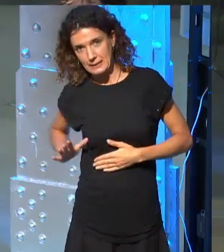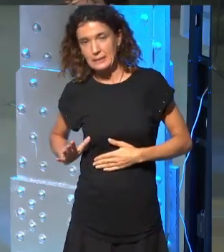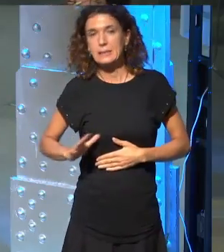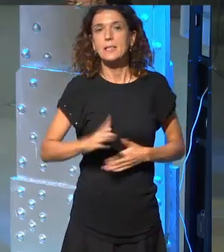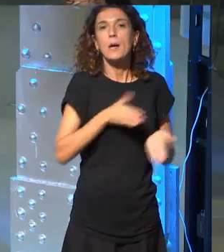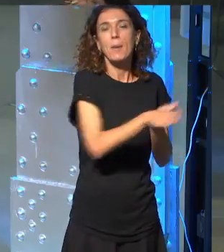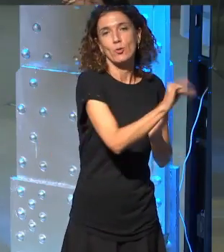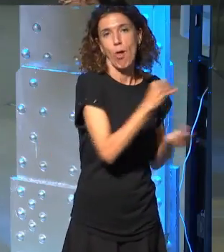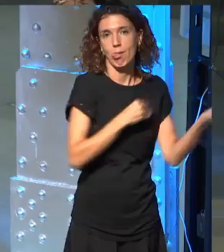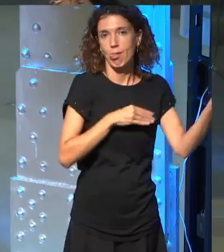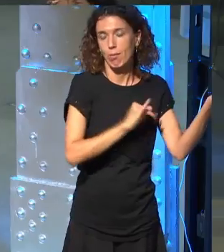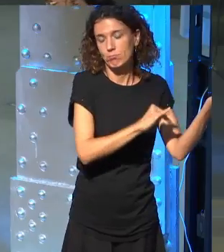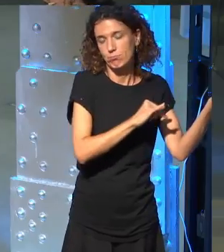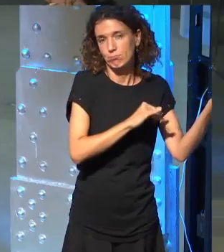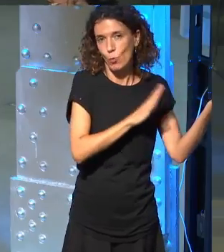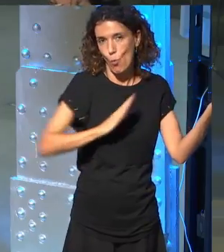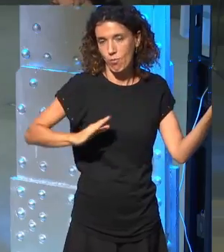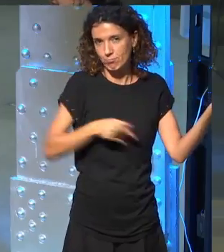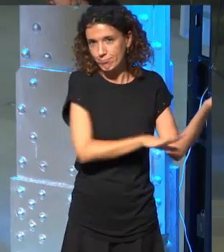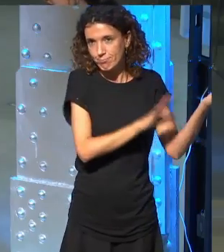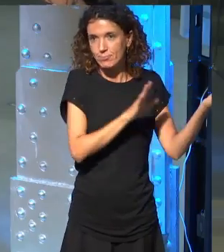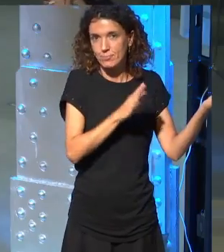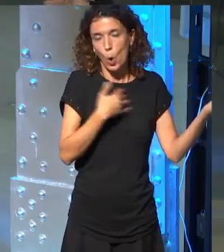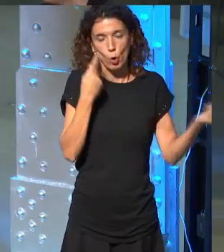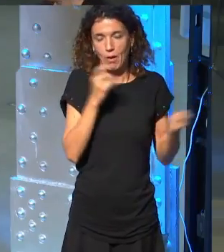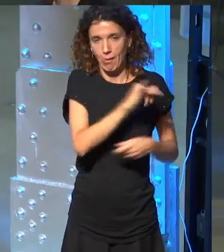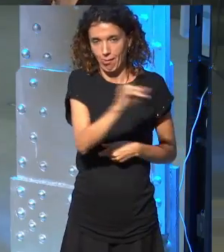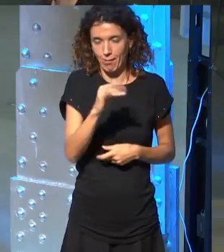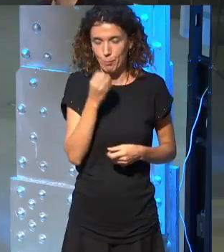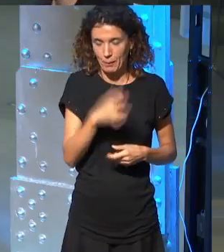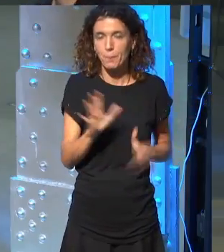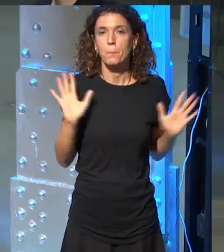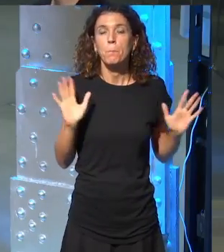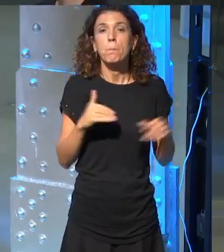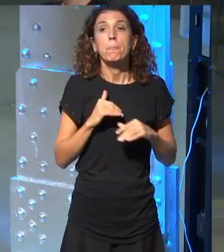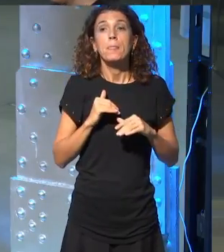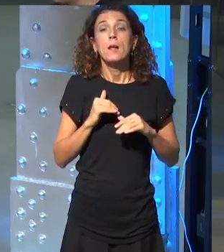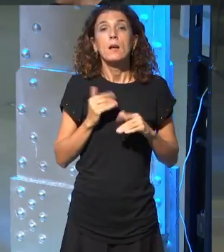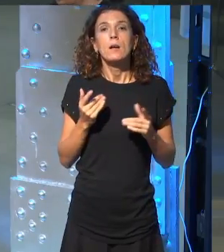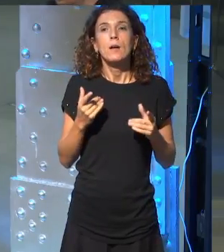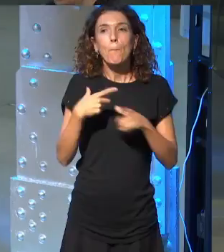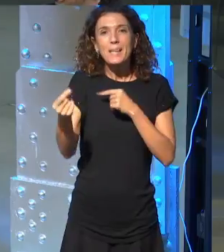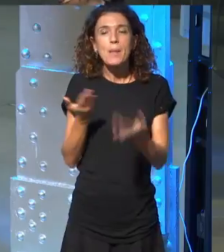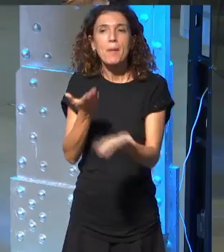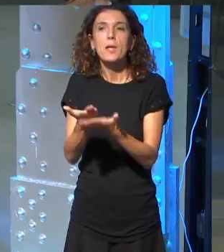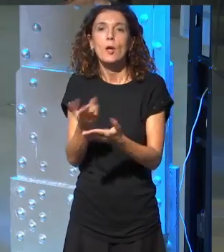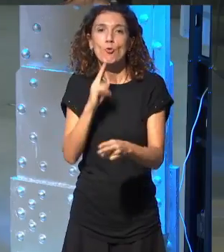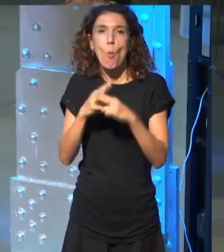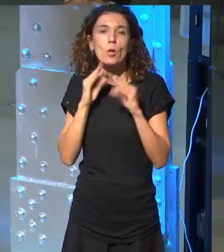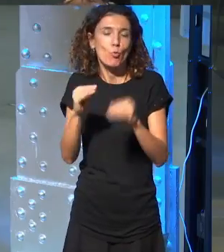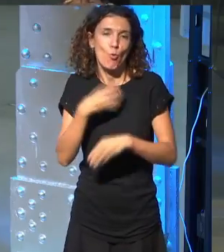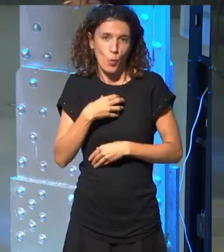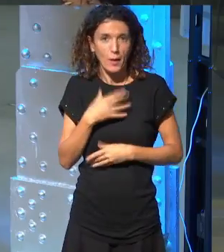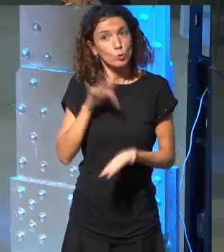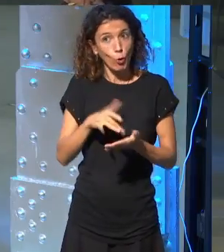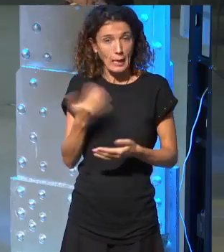tengo impreso y todo. Y empapelado a la casa. Está todo controlado. Bueno, ya no vas a poder volver a pedir pizza como a tu nombre. Me